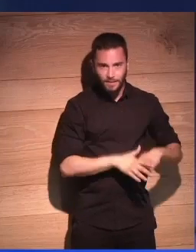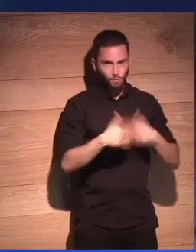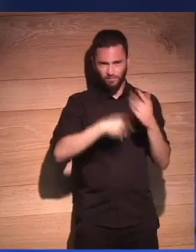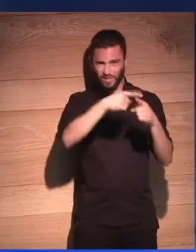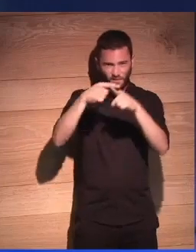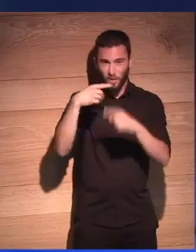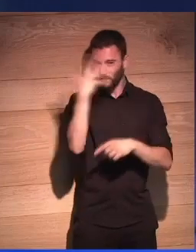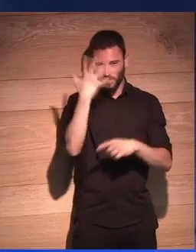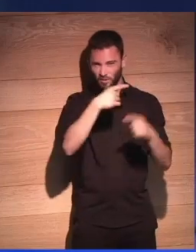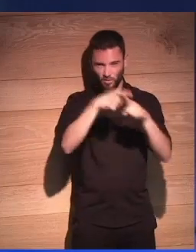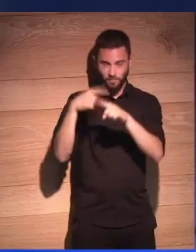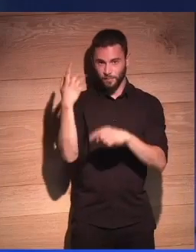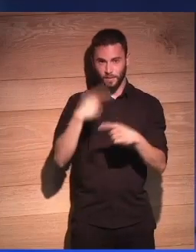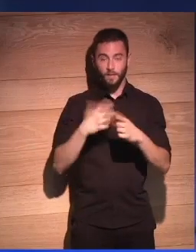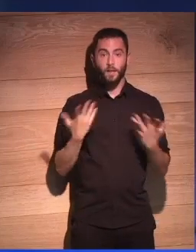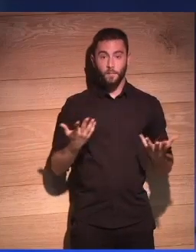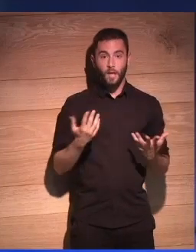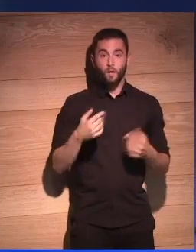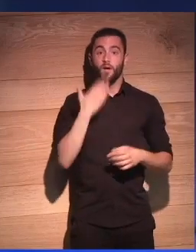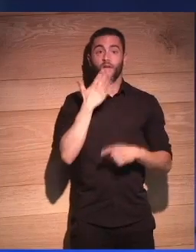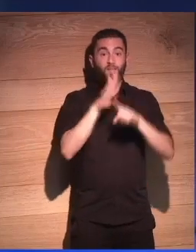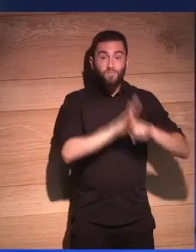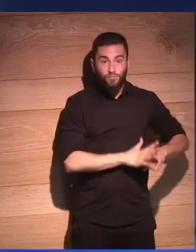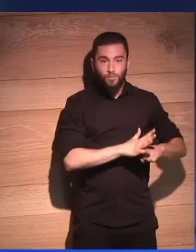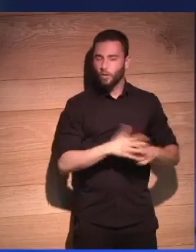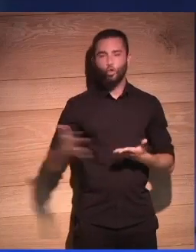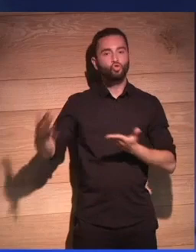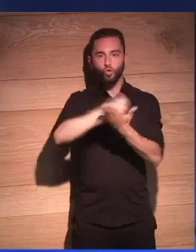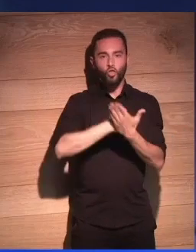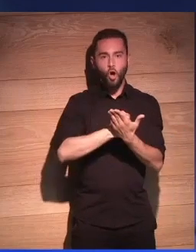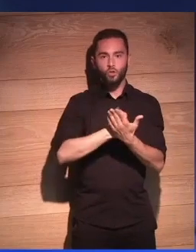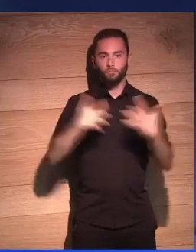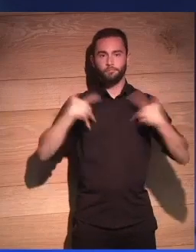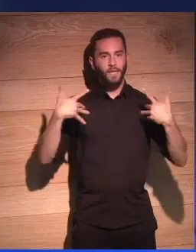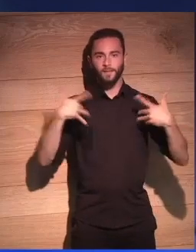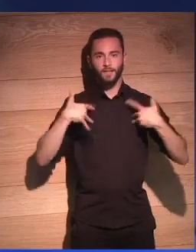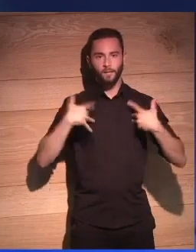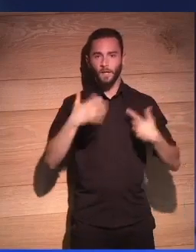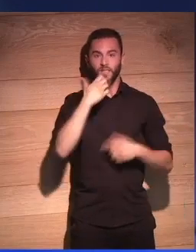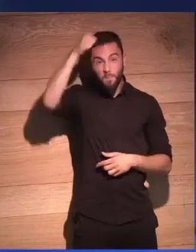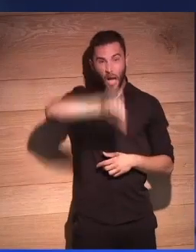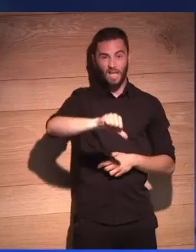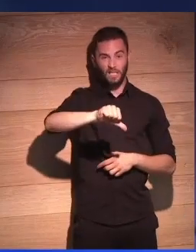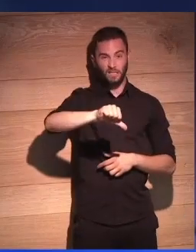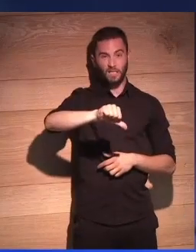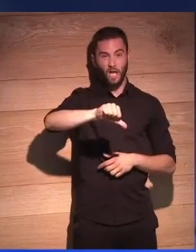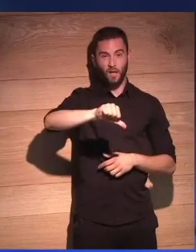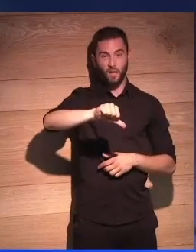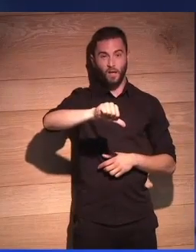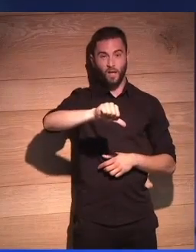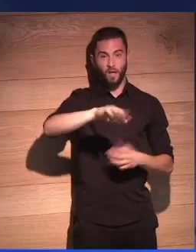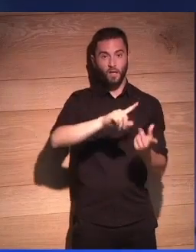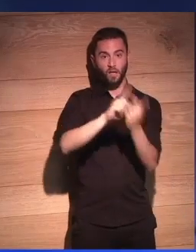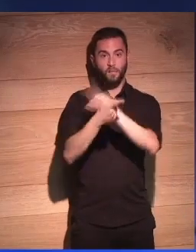sea único es que todos somos víctimas del edadismo. O sea, un machista nunca se va a convertir, o casi nunca se va a convertir